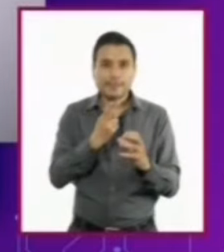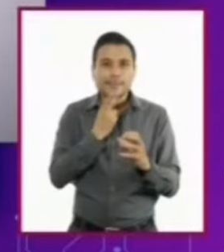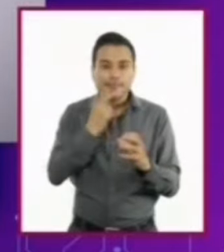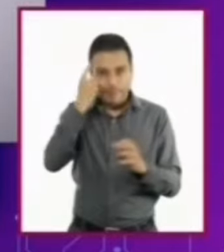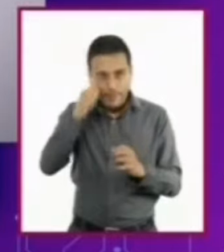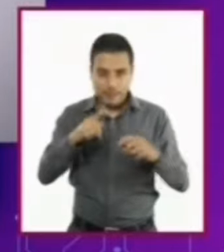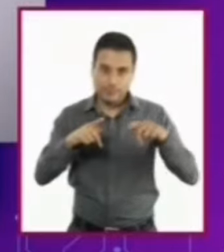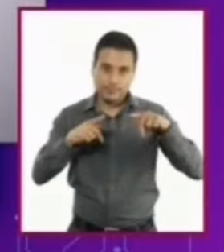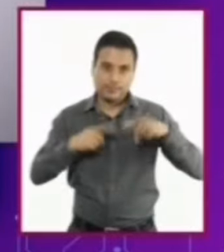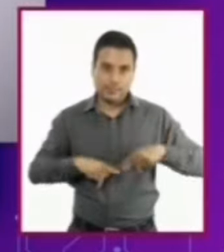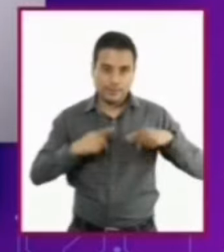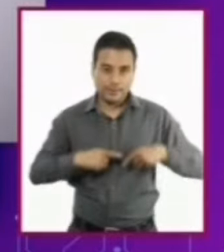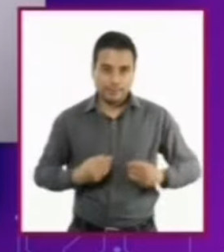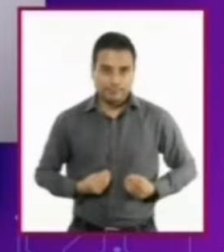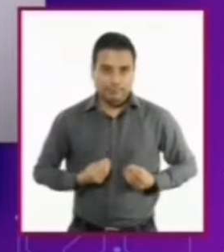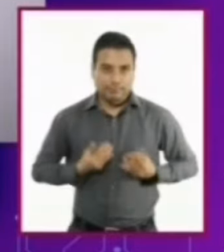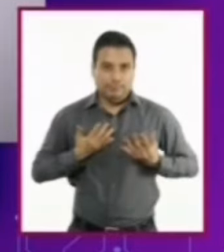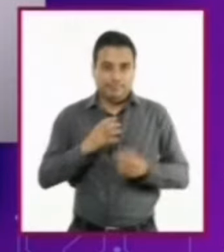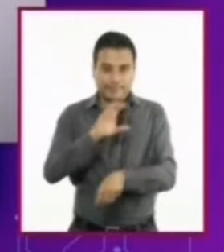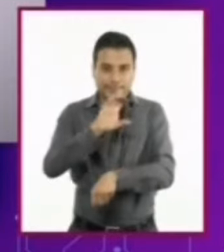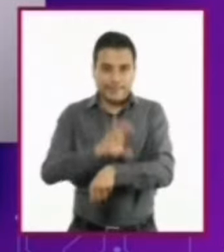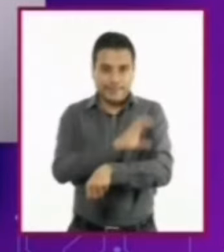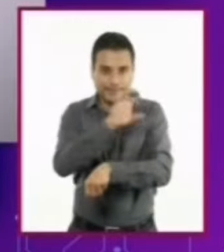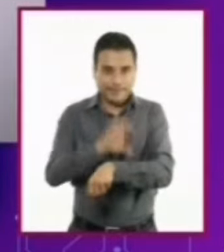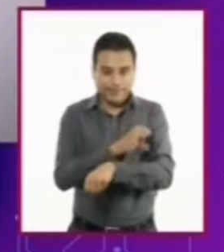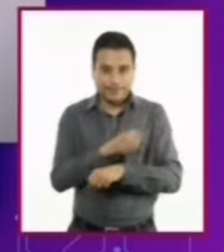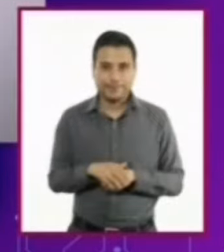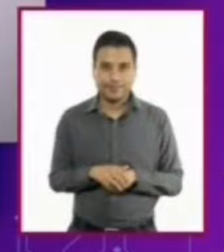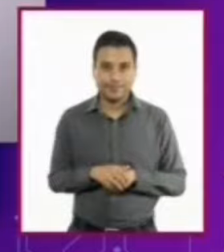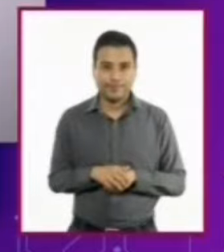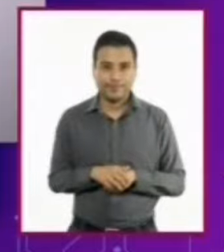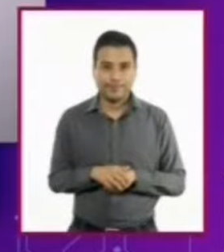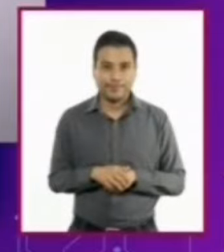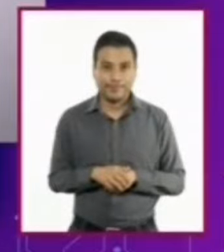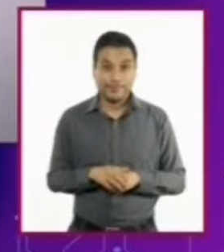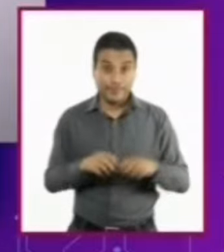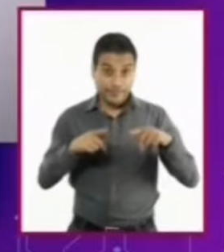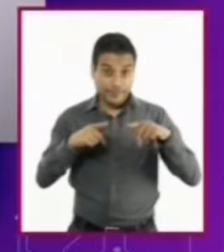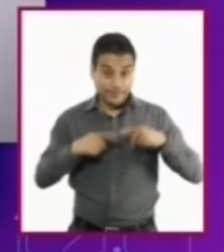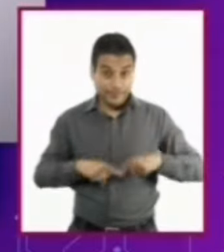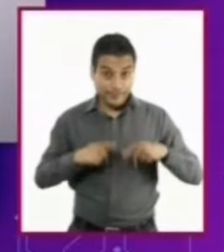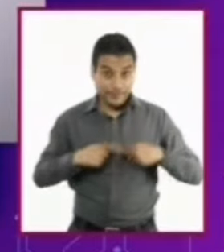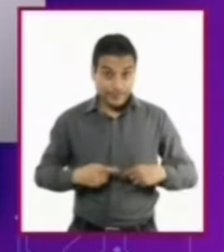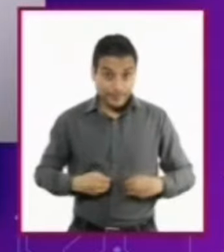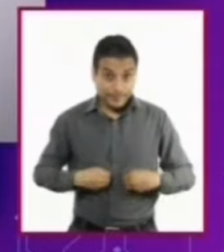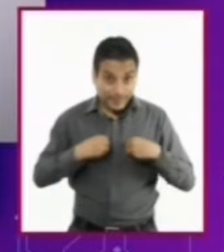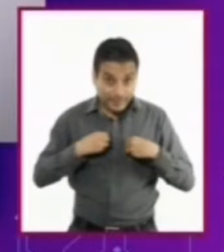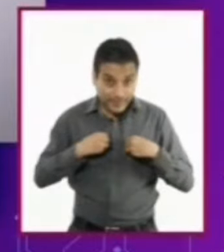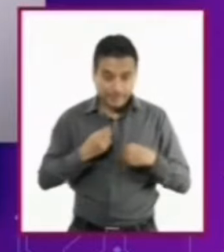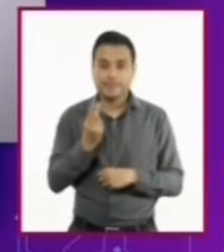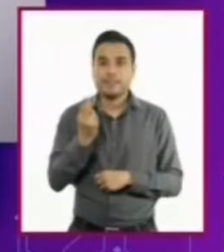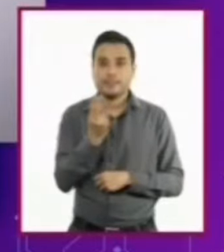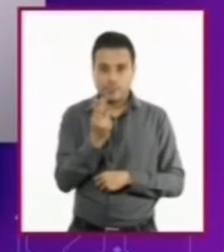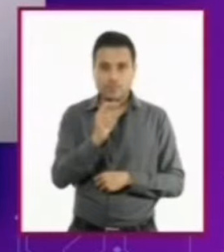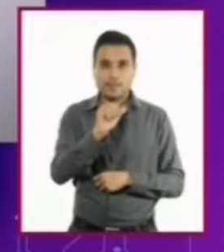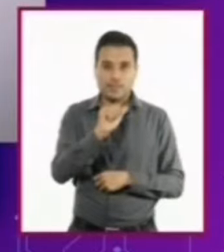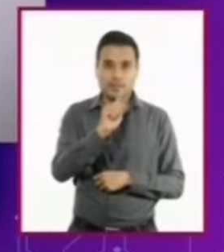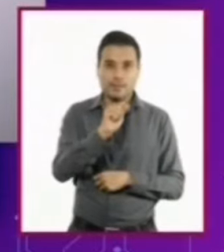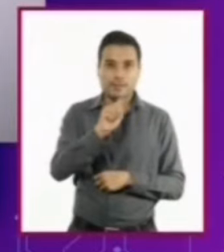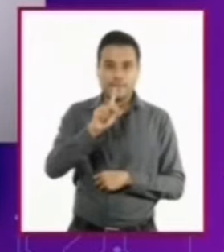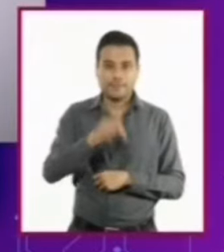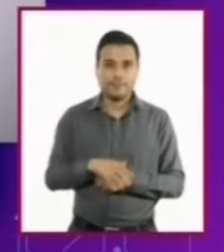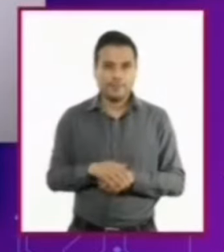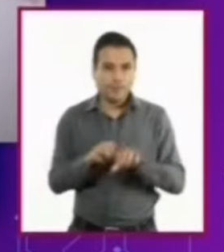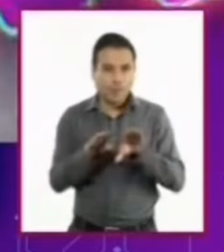vivos. En conclusión, para vivir necesitamos ATP y para obtenerlo, glucosa